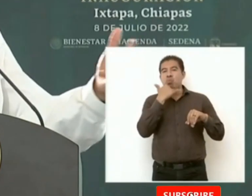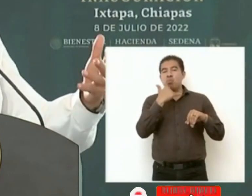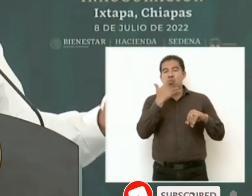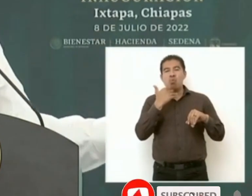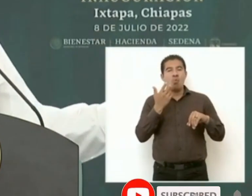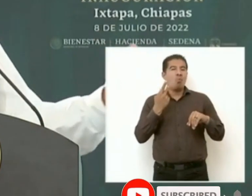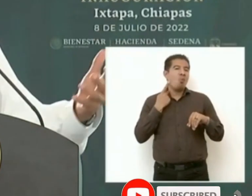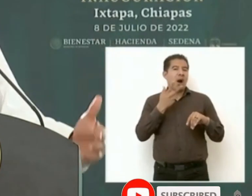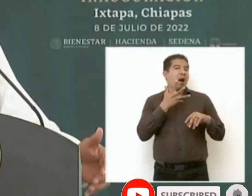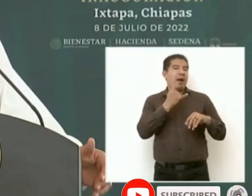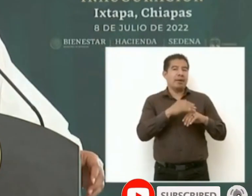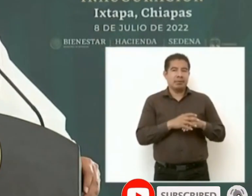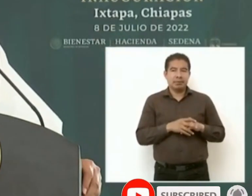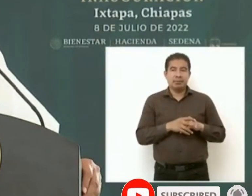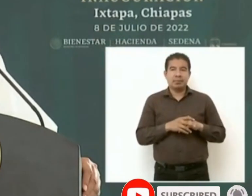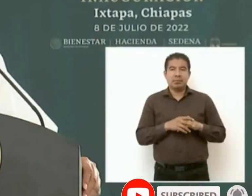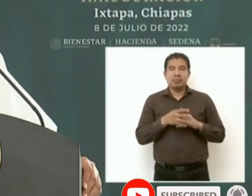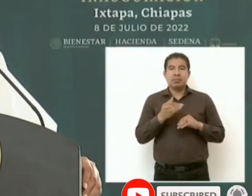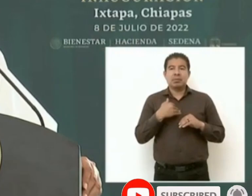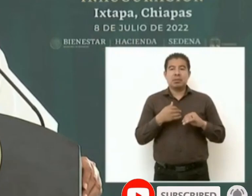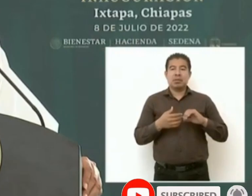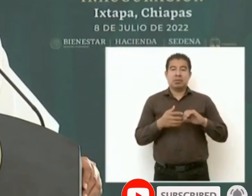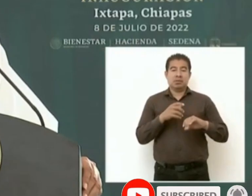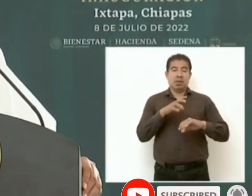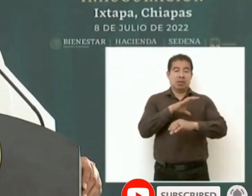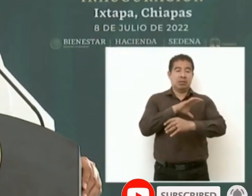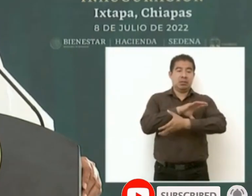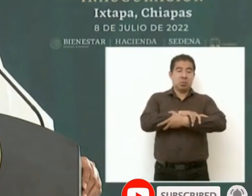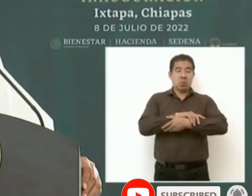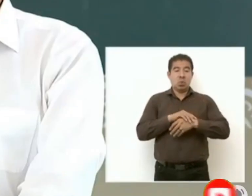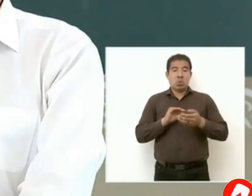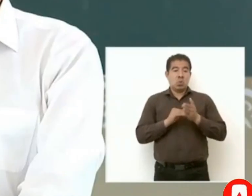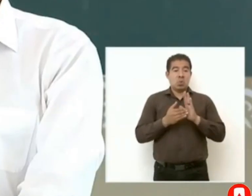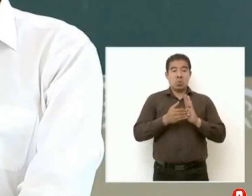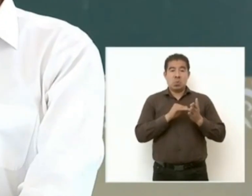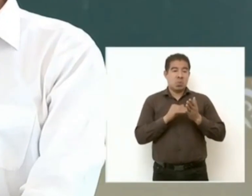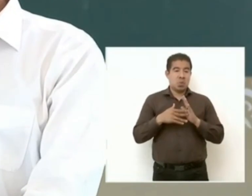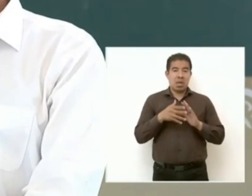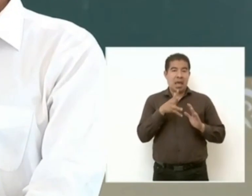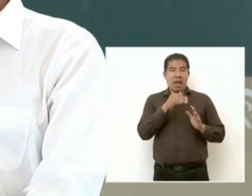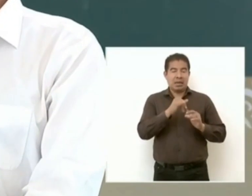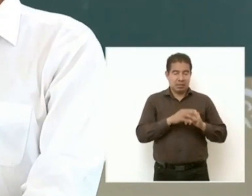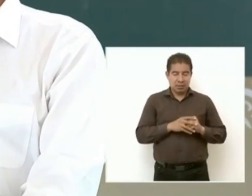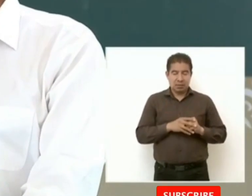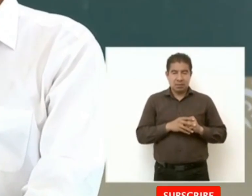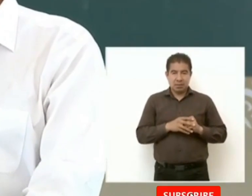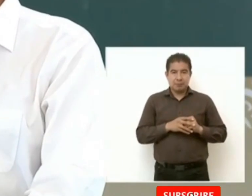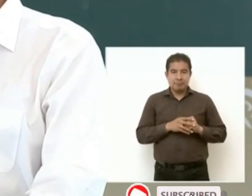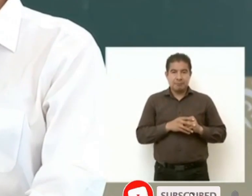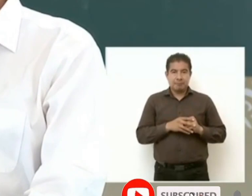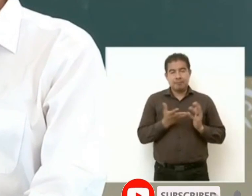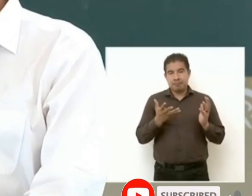una relación de complicidades, de componendas. Entonces, así nos